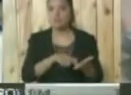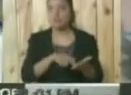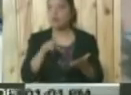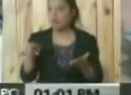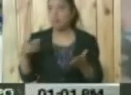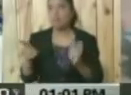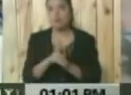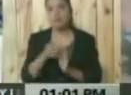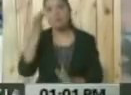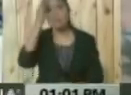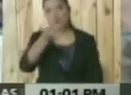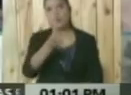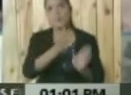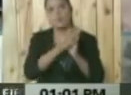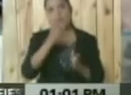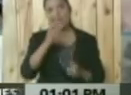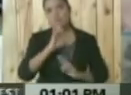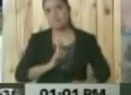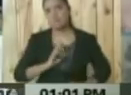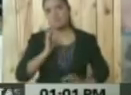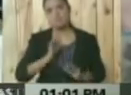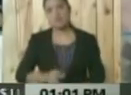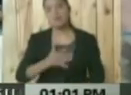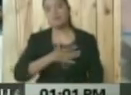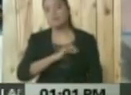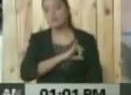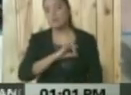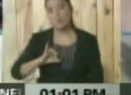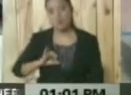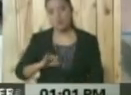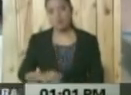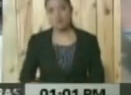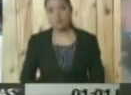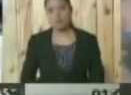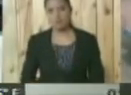derecho de exigir que se le haga justicia a título individual, a título personal.